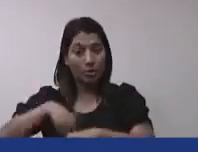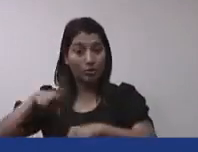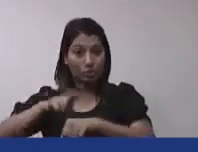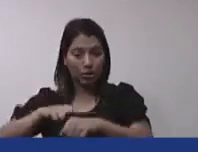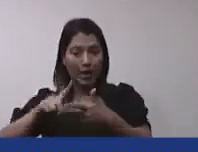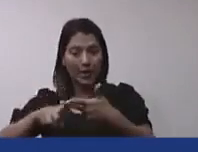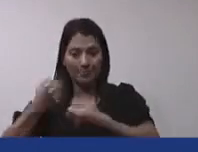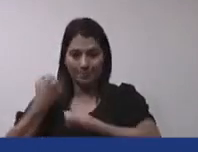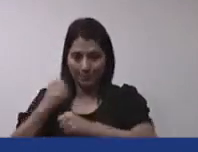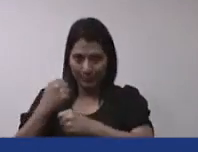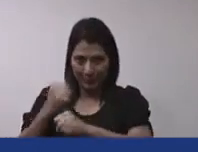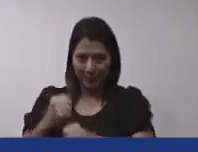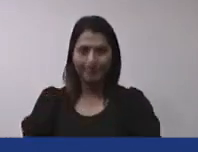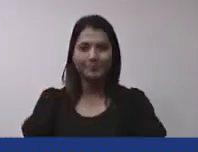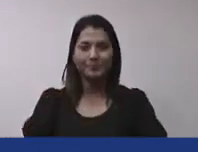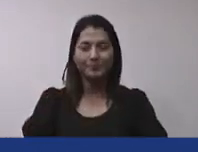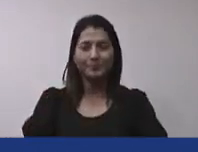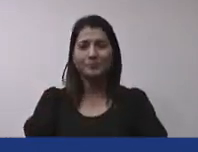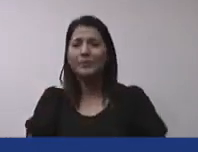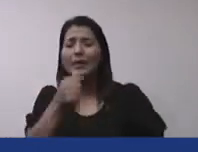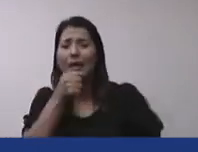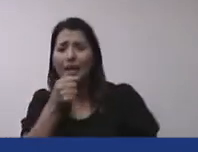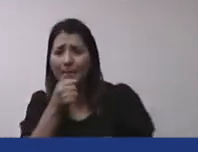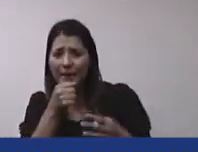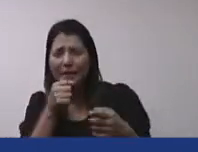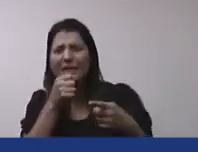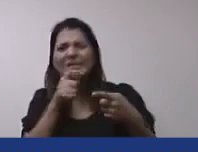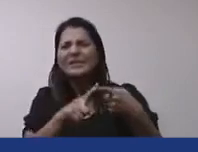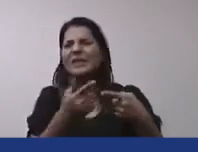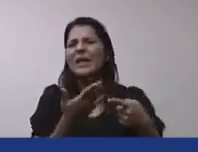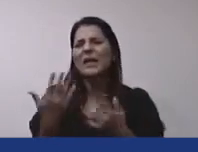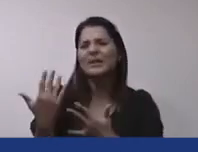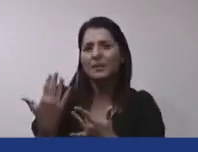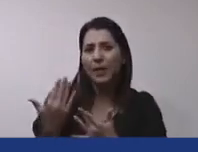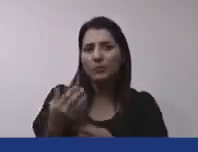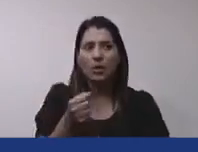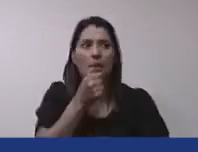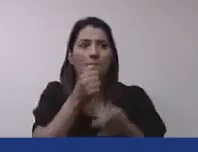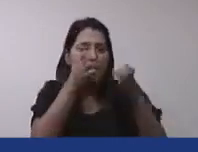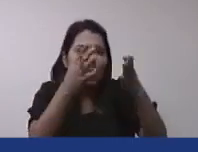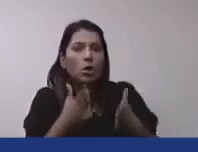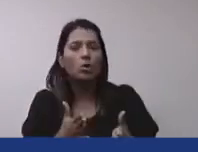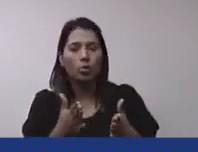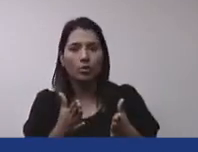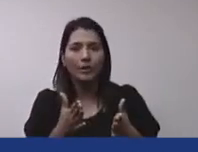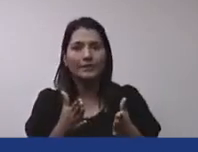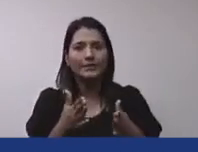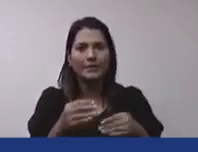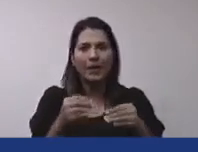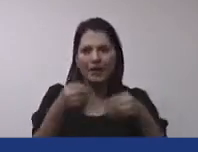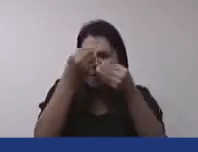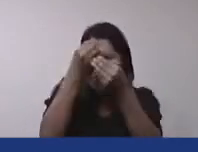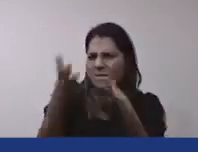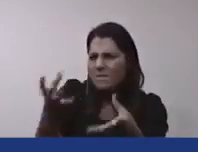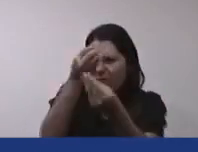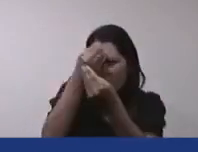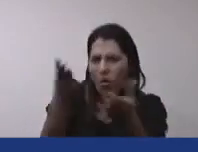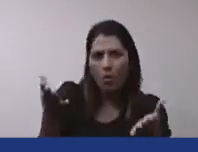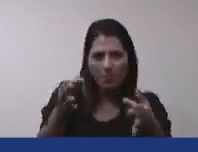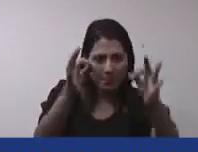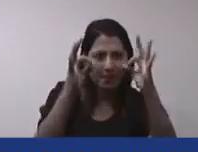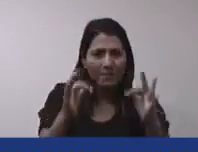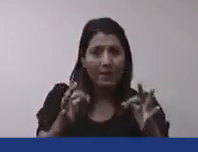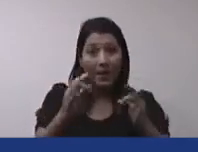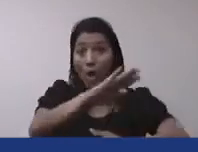locales. De la prensa esperamos amplia cobertura que satisfaga el derecho a la información de los y